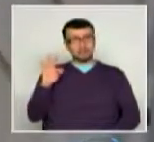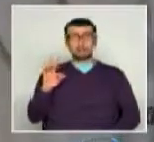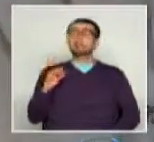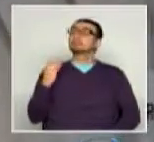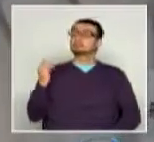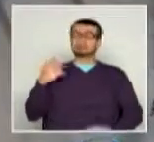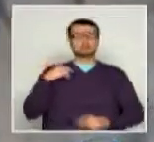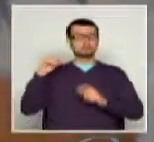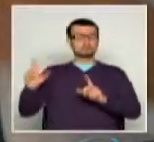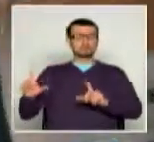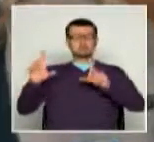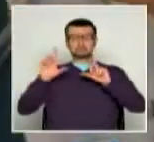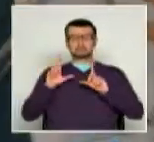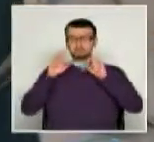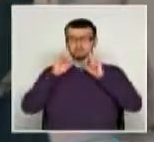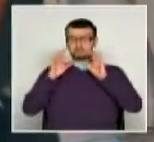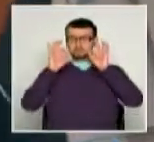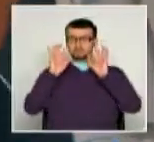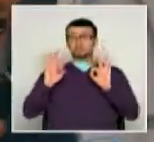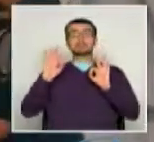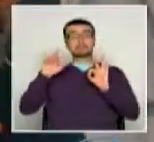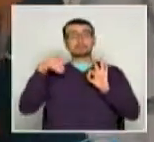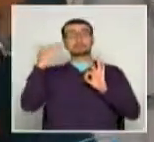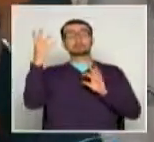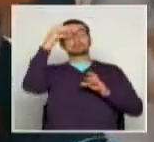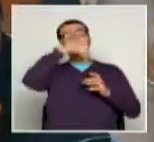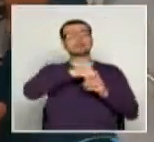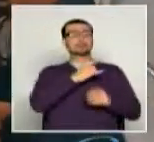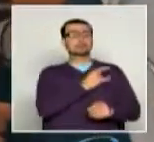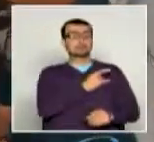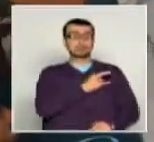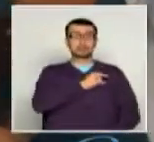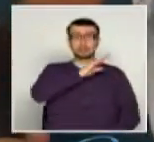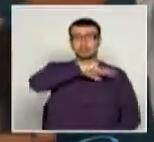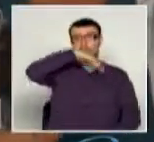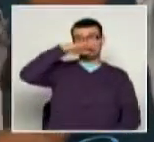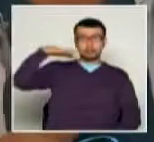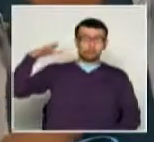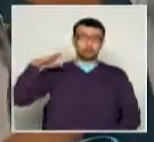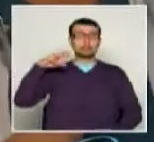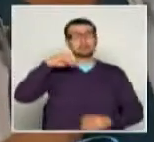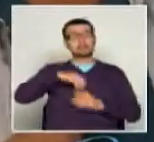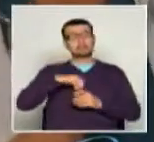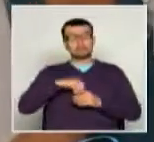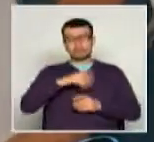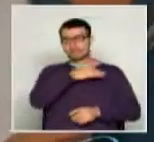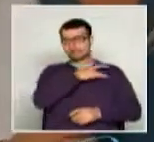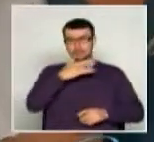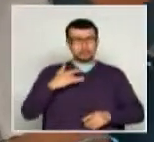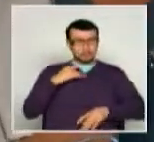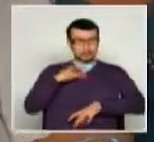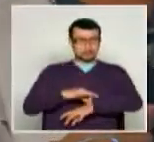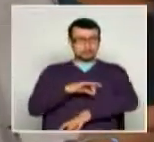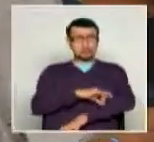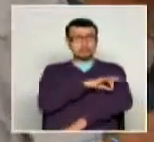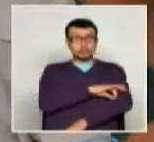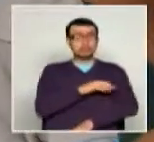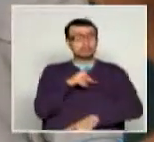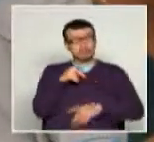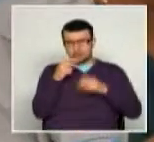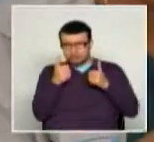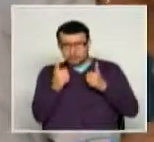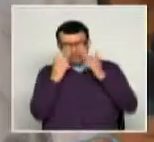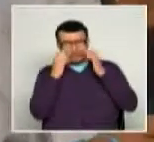certificado, lo ratificamos en la Universidad de Antioquia, en terapéuticas acupunturales. Entonces esto tiene que ser muy bien ubicado.